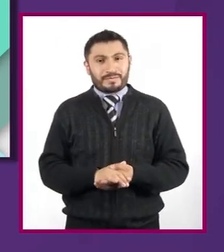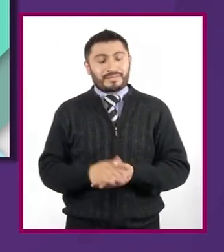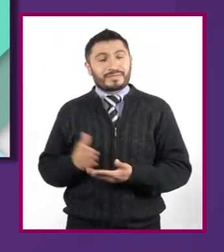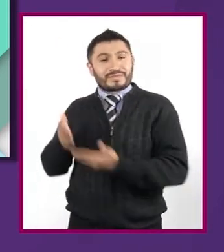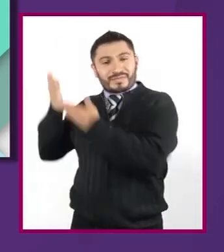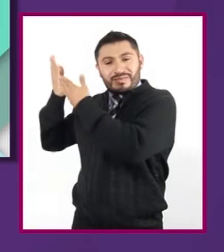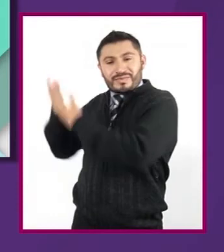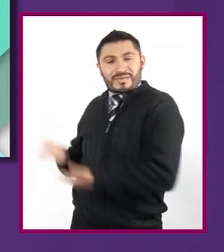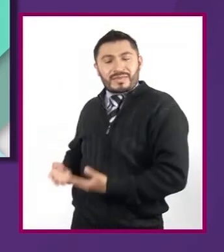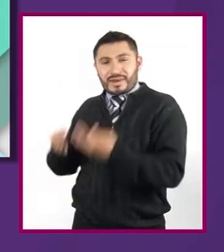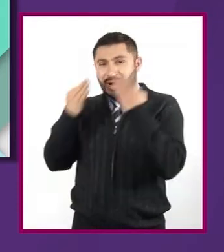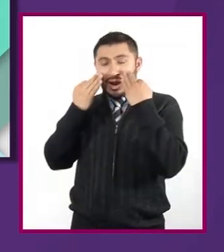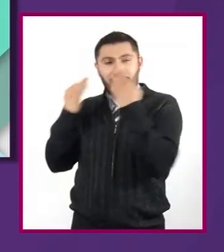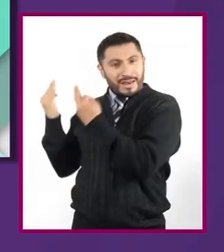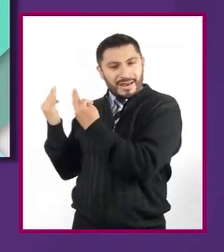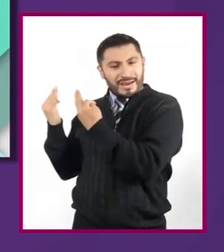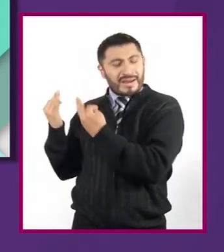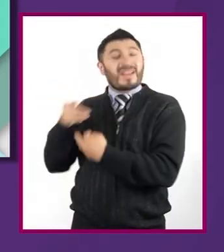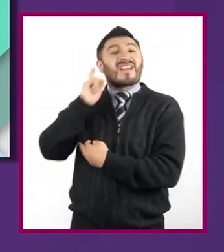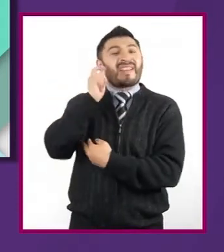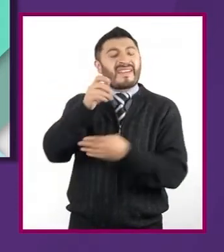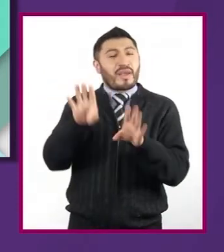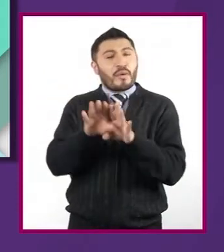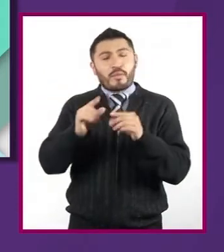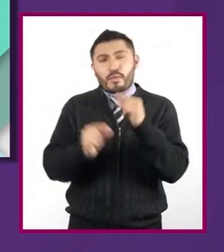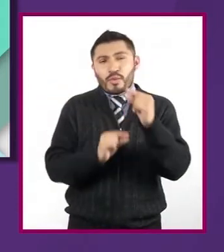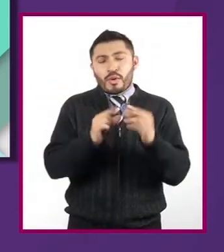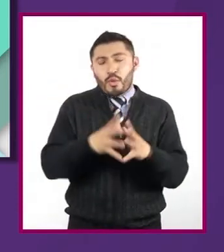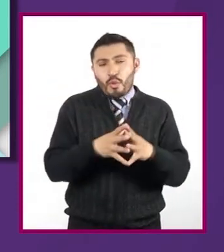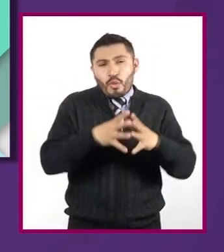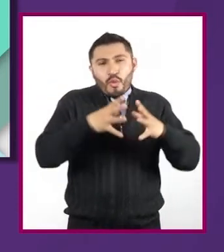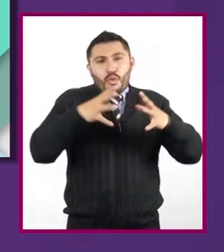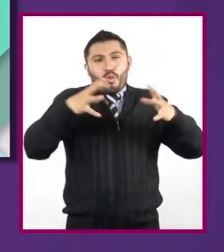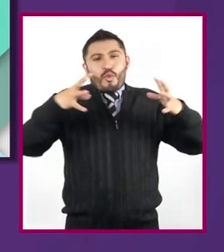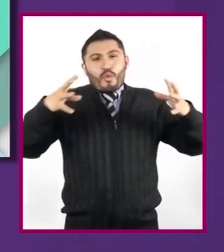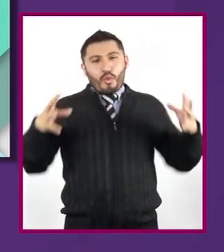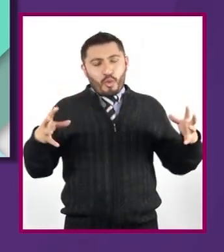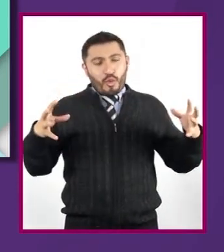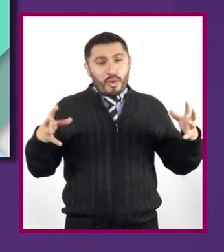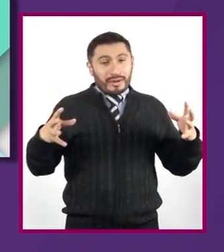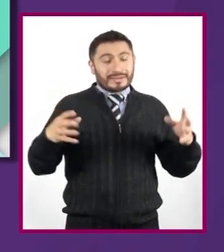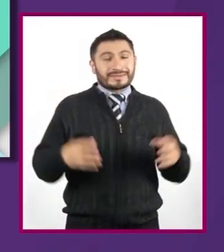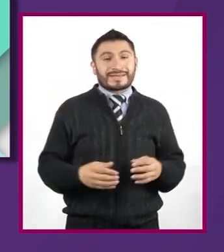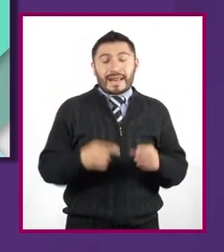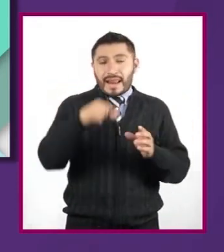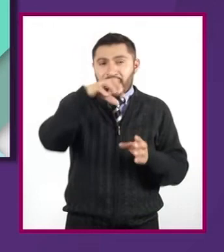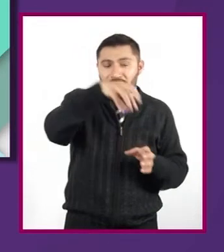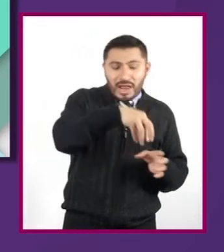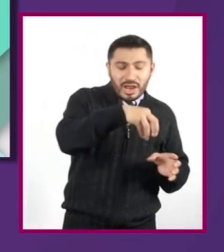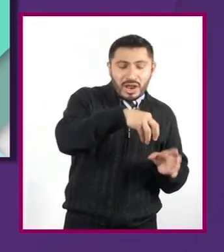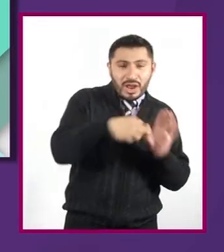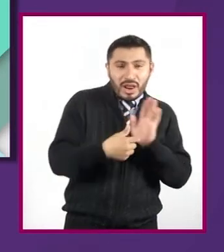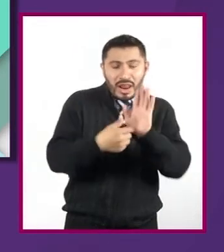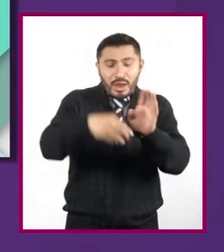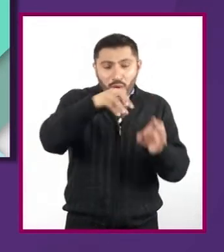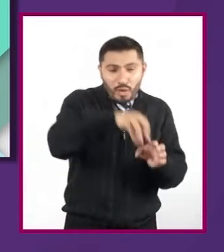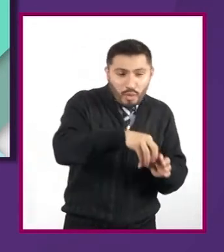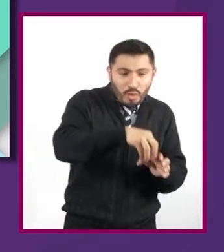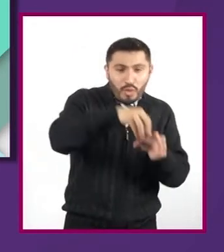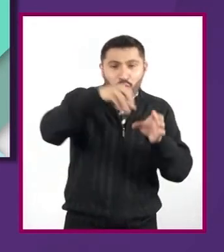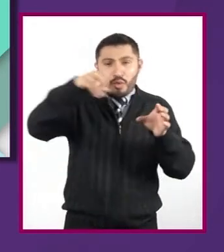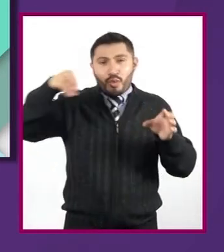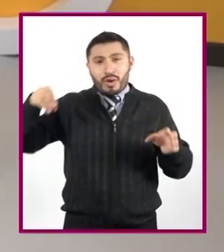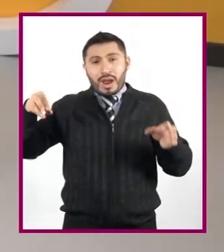tabla se observa que, conforme crece la población, el tamaño de la muestra crece en